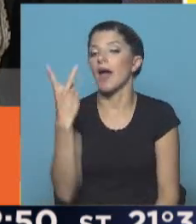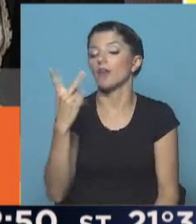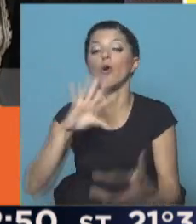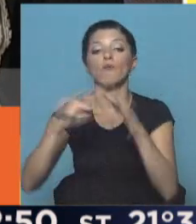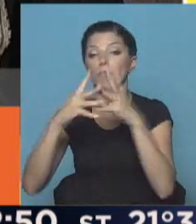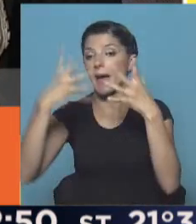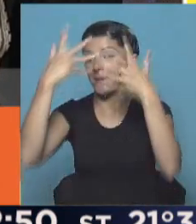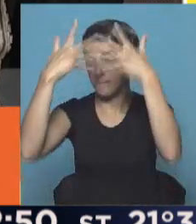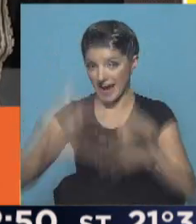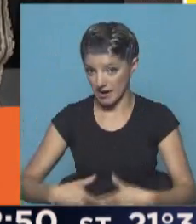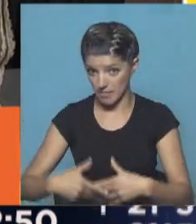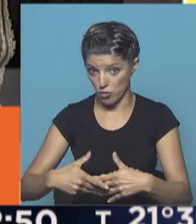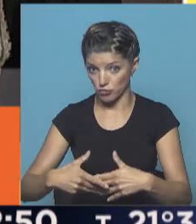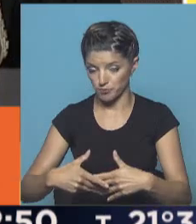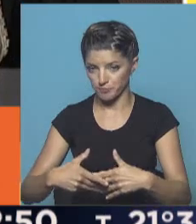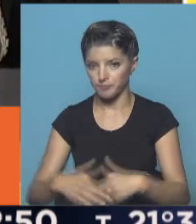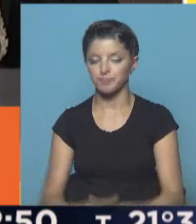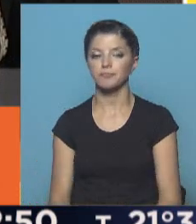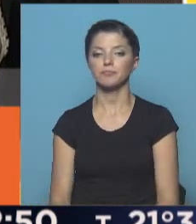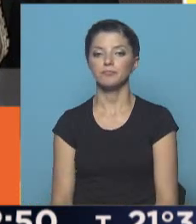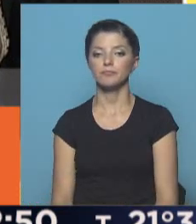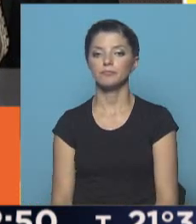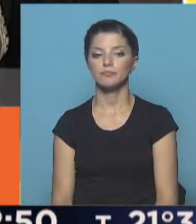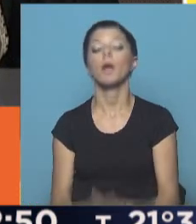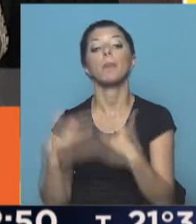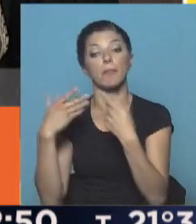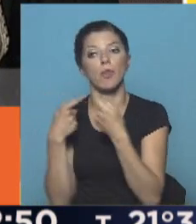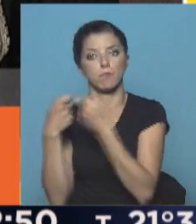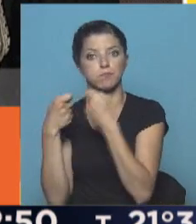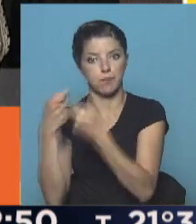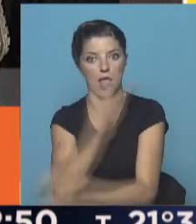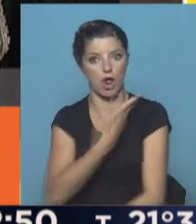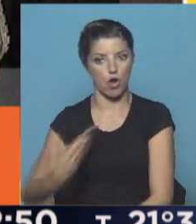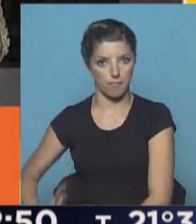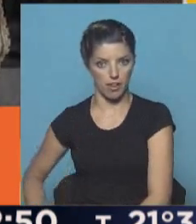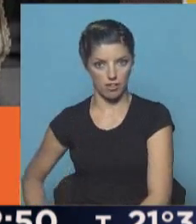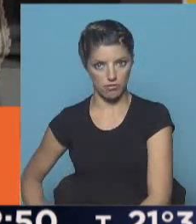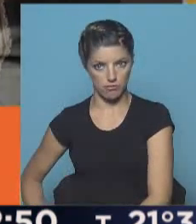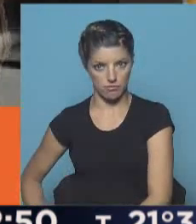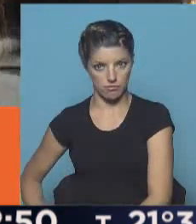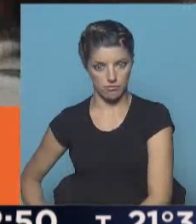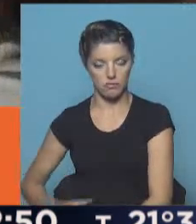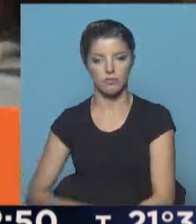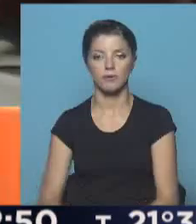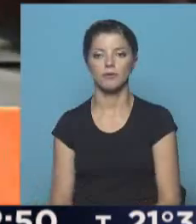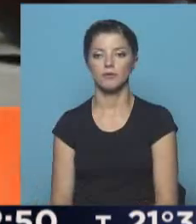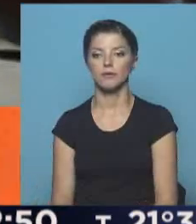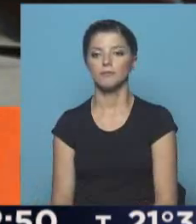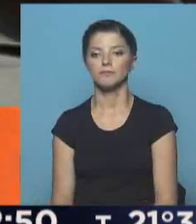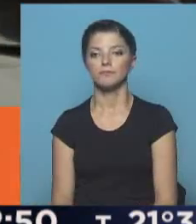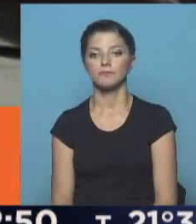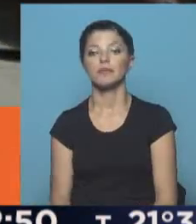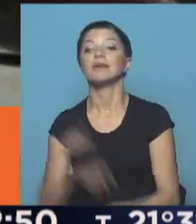mecanismos fundamentales para presionar al gobierno venezolano para que no siga atentando contra